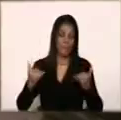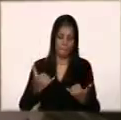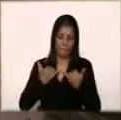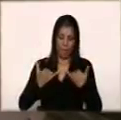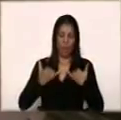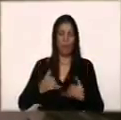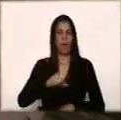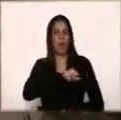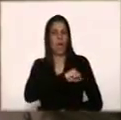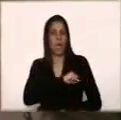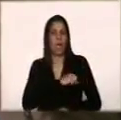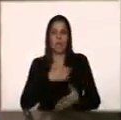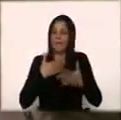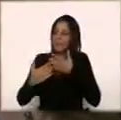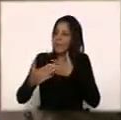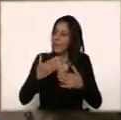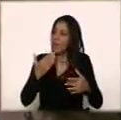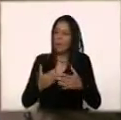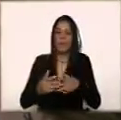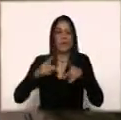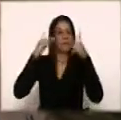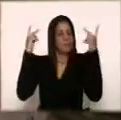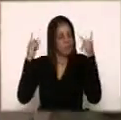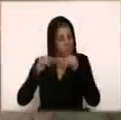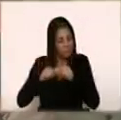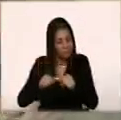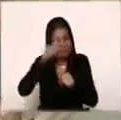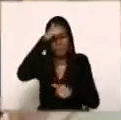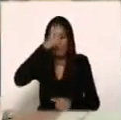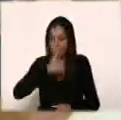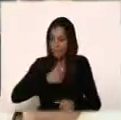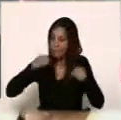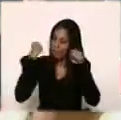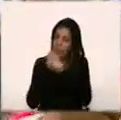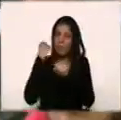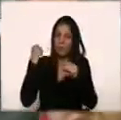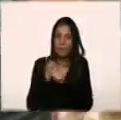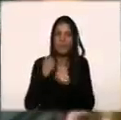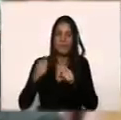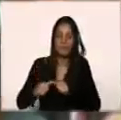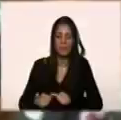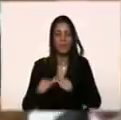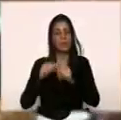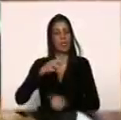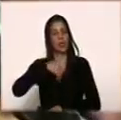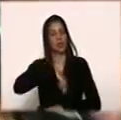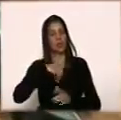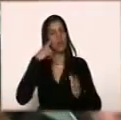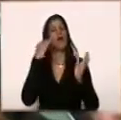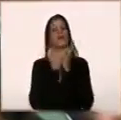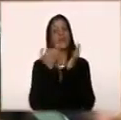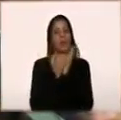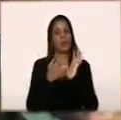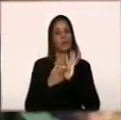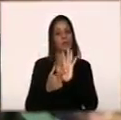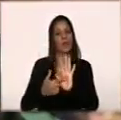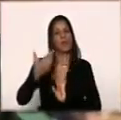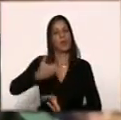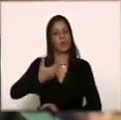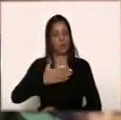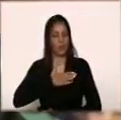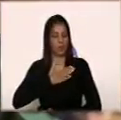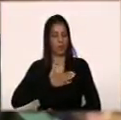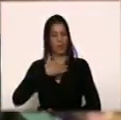mismos que hemos venido venciendo y que definitivamente hoy estamos dando muestra de ello. También es importante para